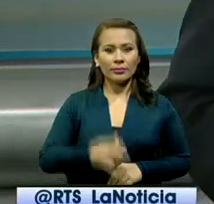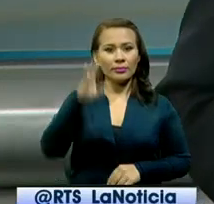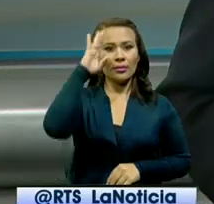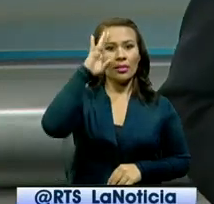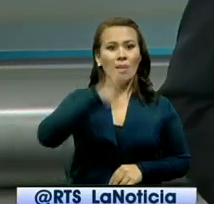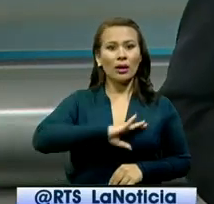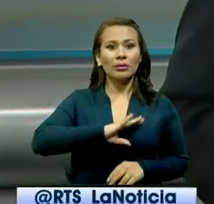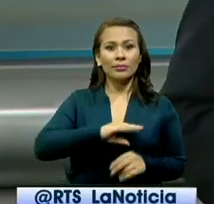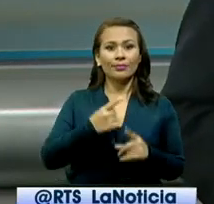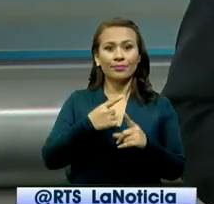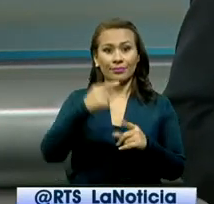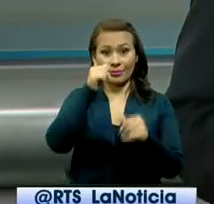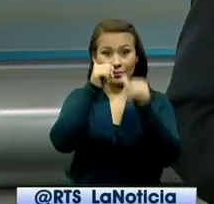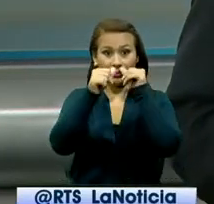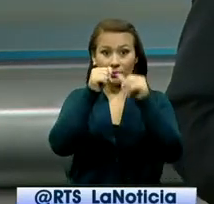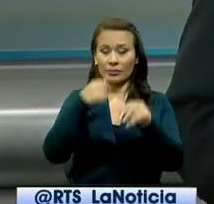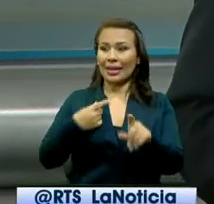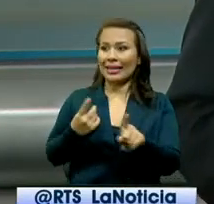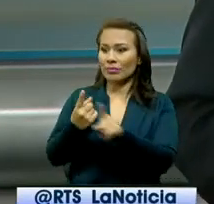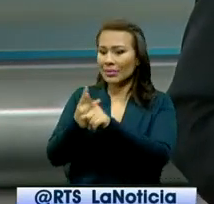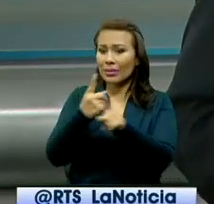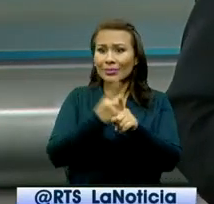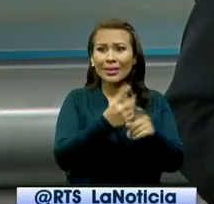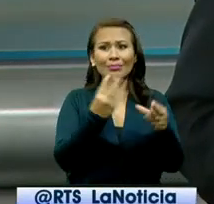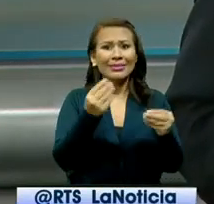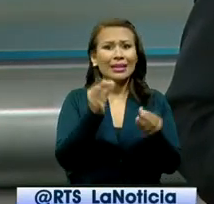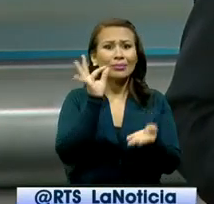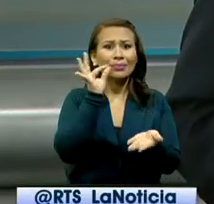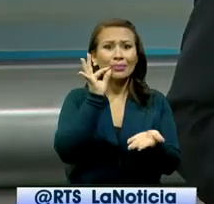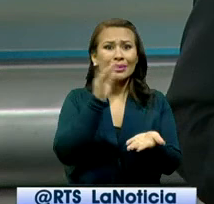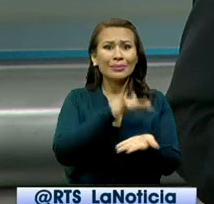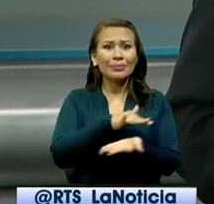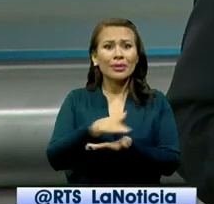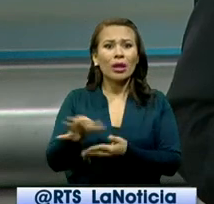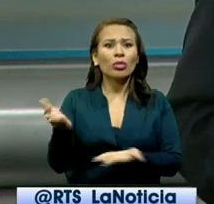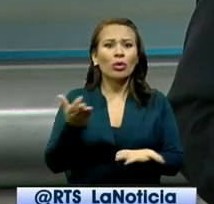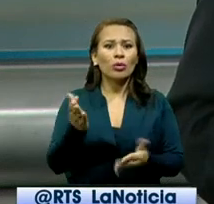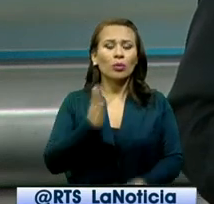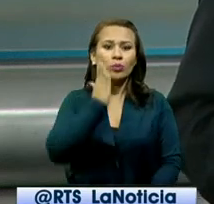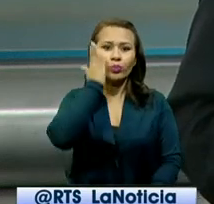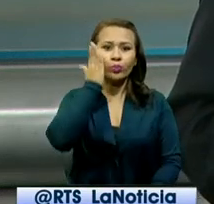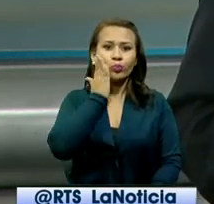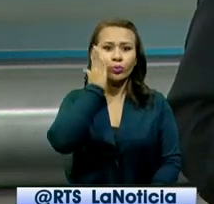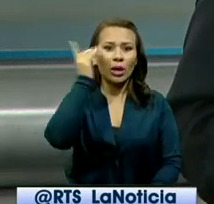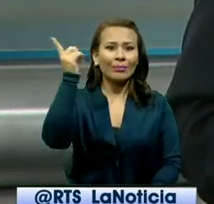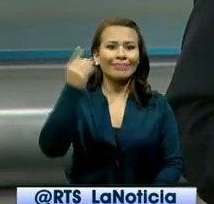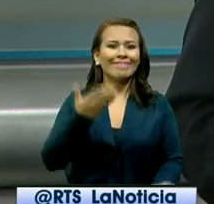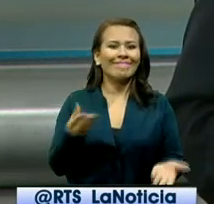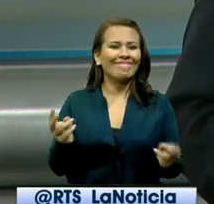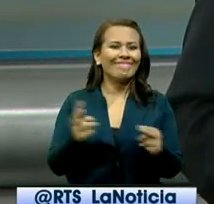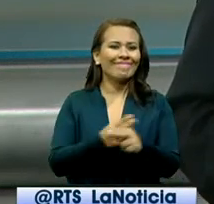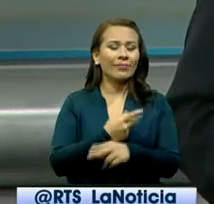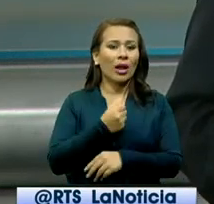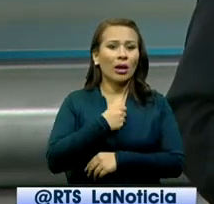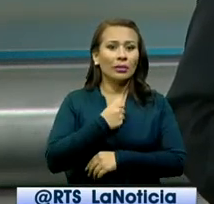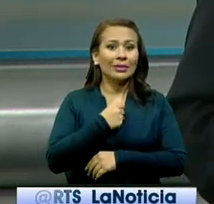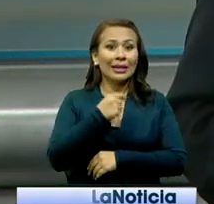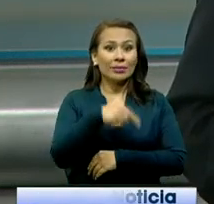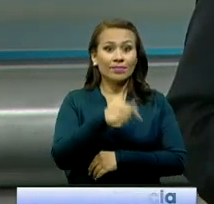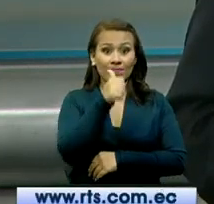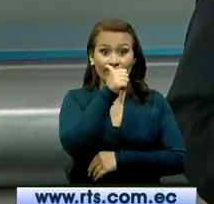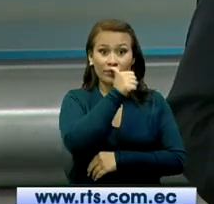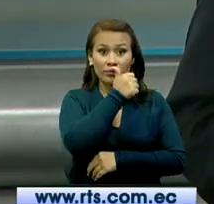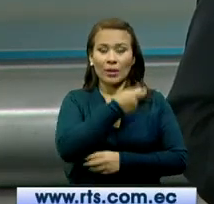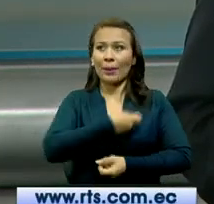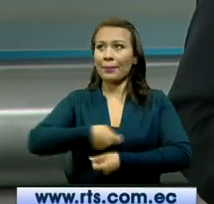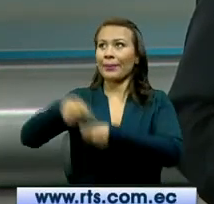Policías antinarcóticos decomisaron gran cantidad de marihuana y cocaína en Tulcán, capital de la provincia del Carchi. La droga tenía como destino el